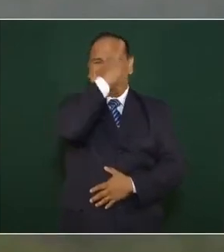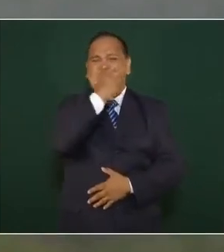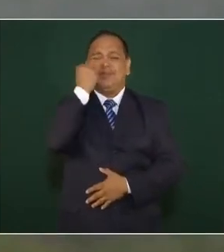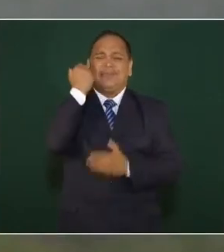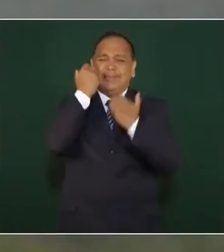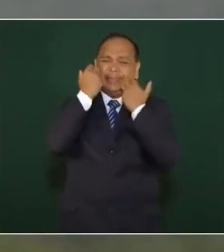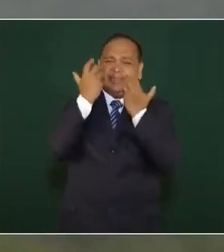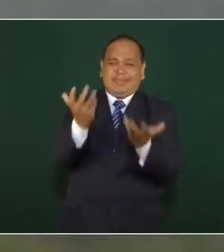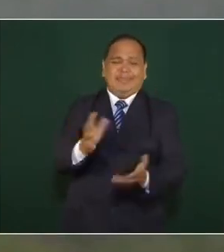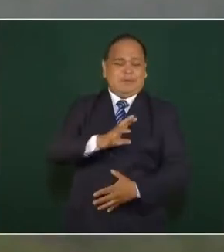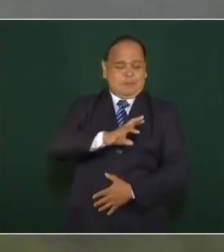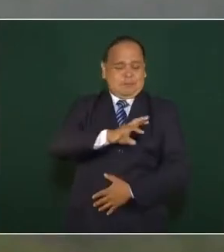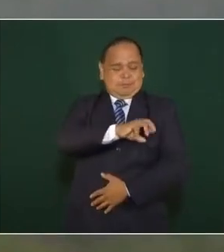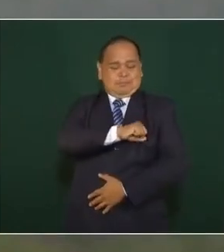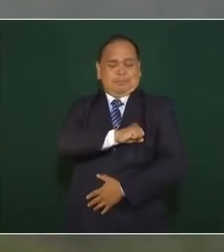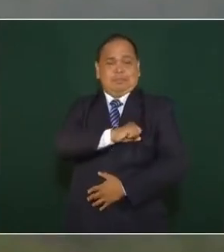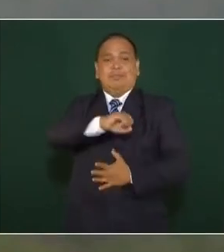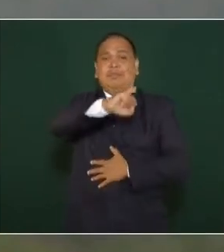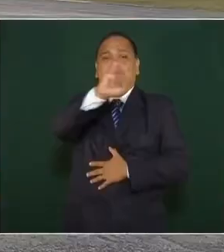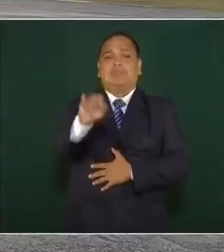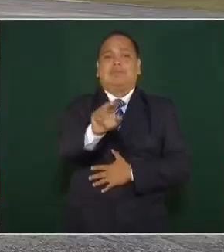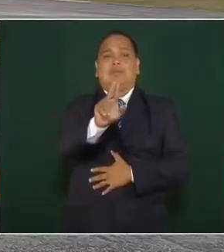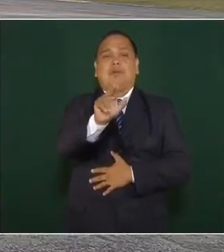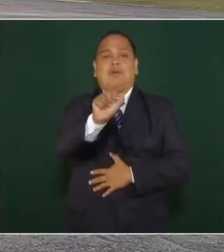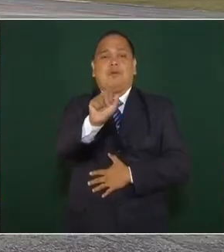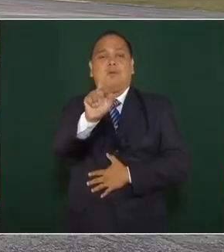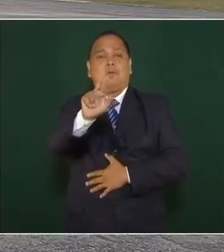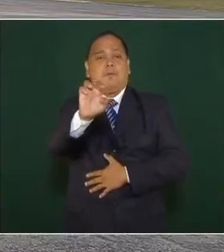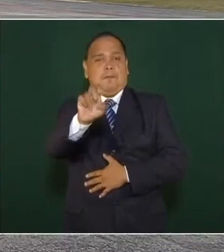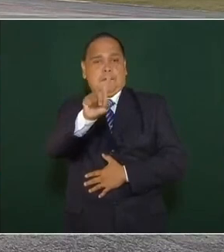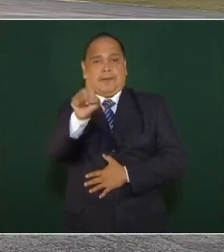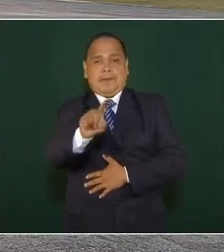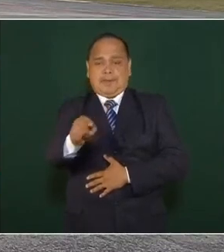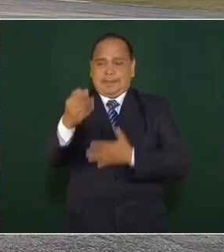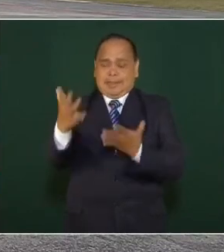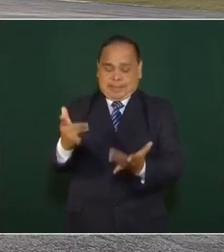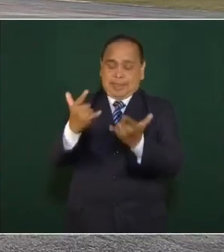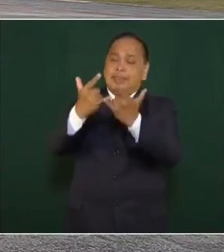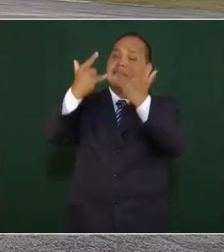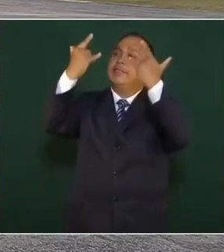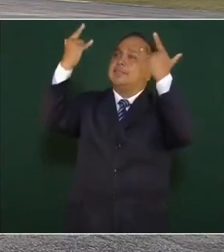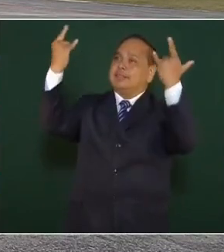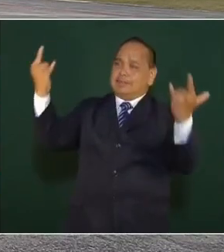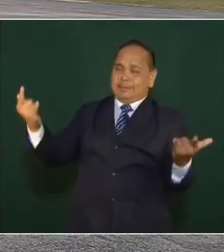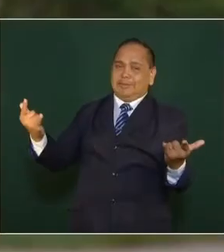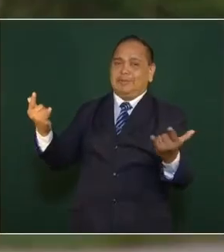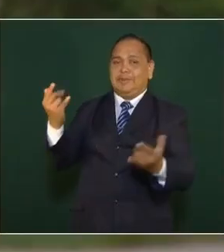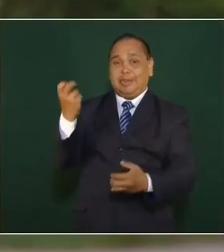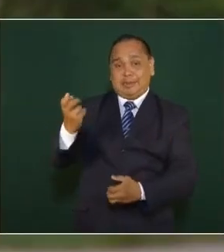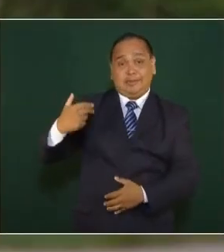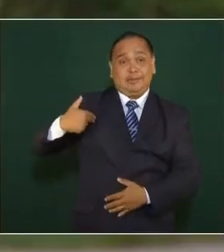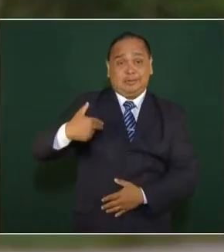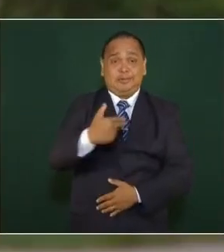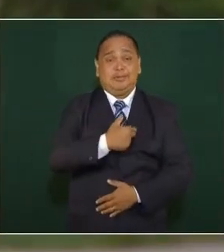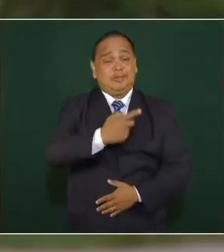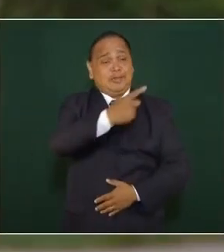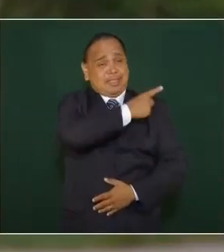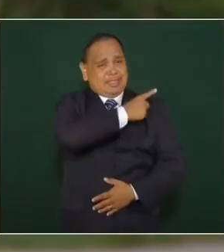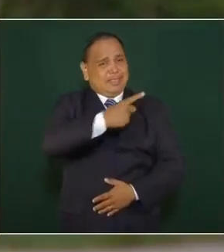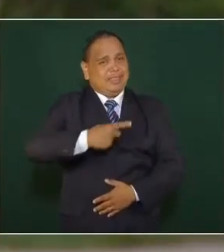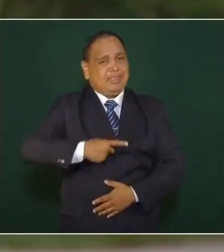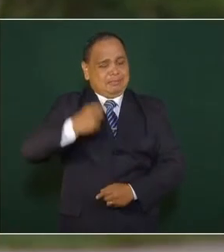Cuba, es Juárez y es una historia en la que siempre les quedaremos debiendo por haber dado